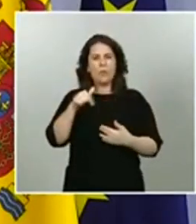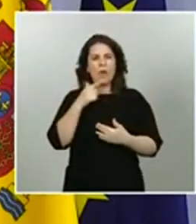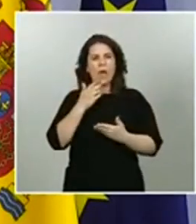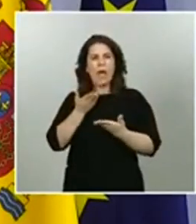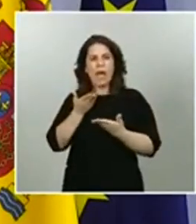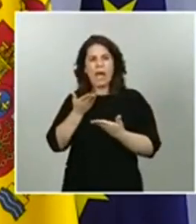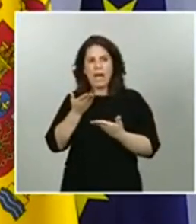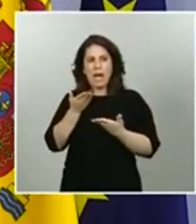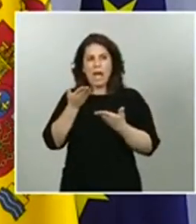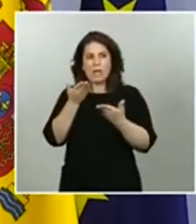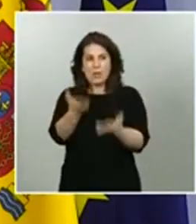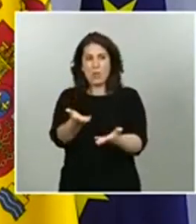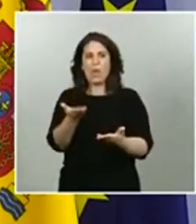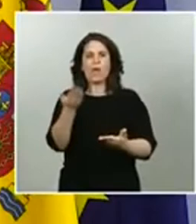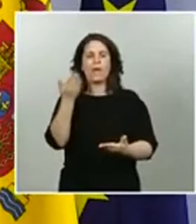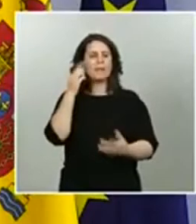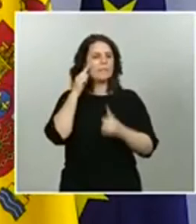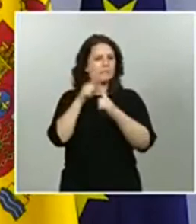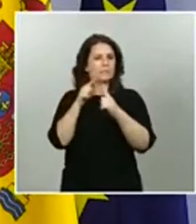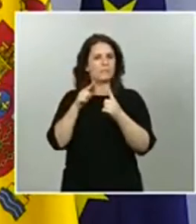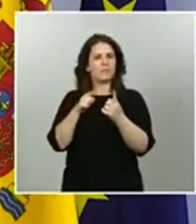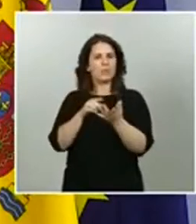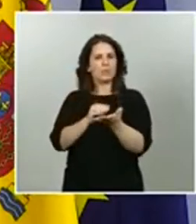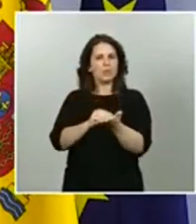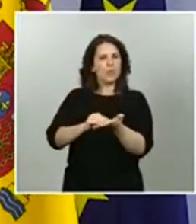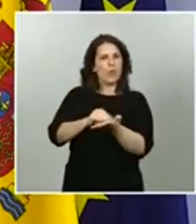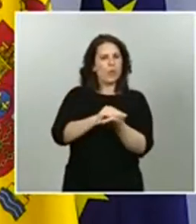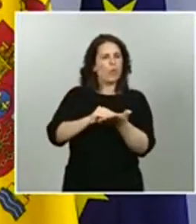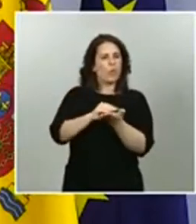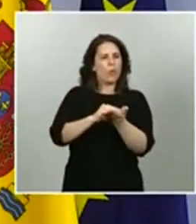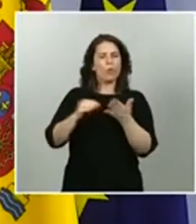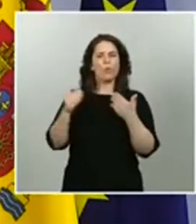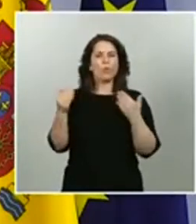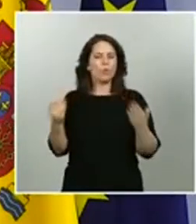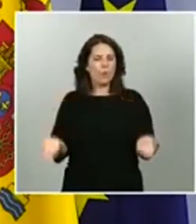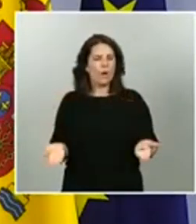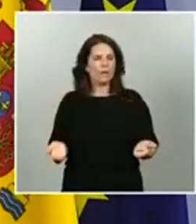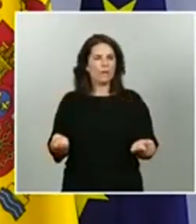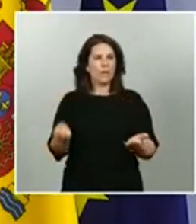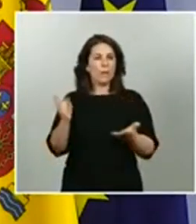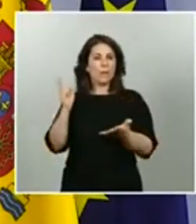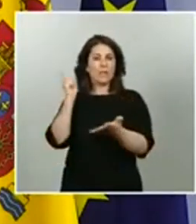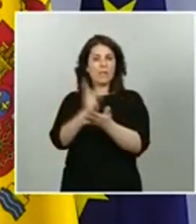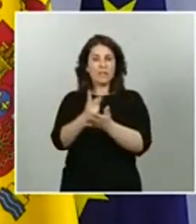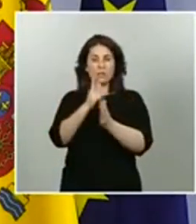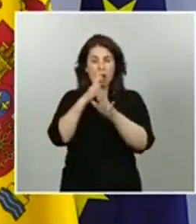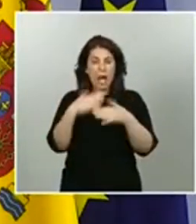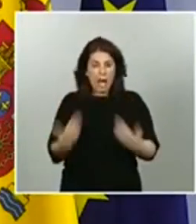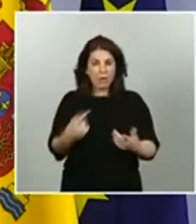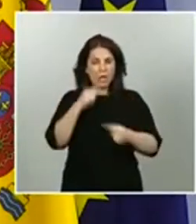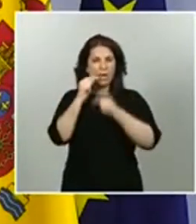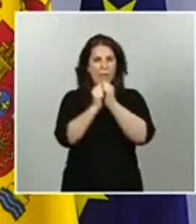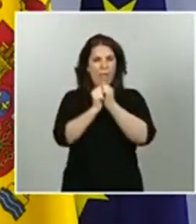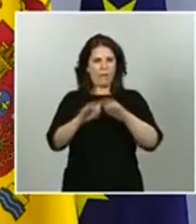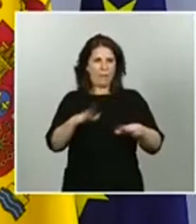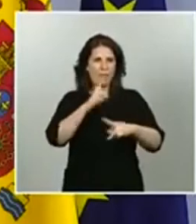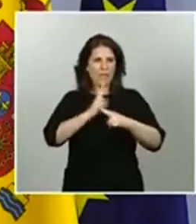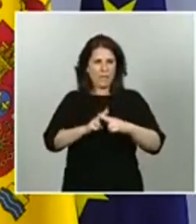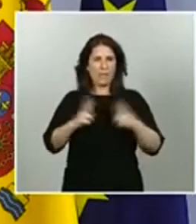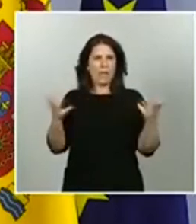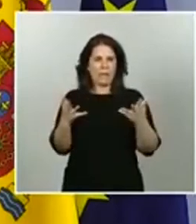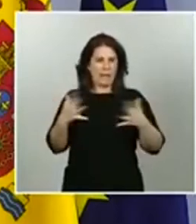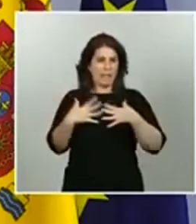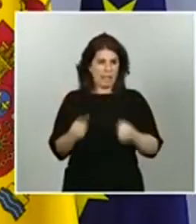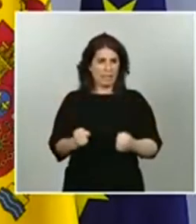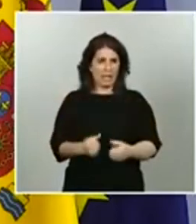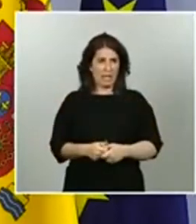ayudan a resolver pues uno de los principales desafíos que tenemos ante esta pandemia, que es la emergencia sanitaria, en relación con el